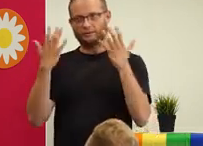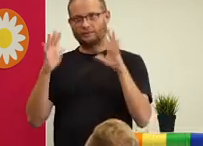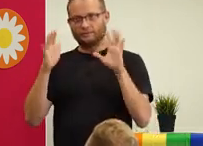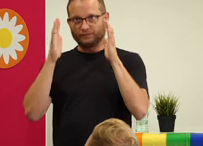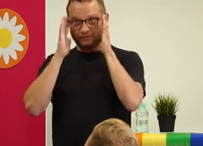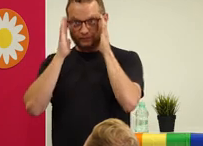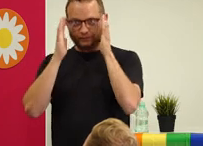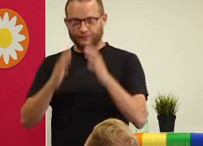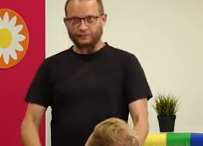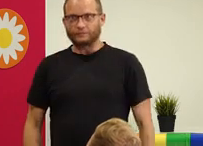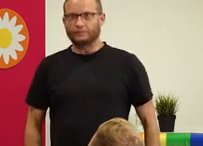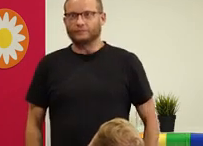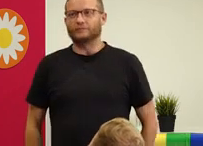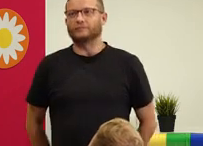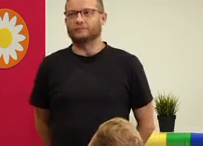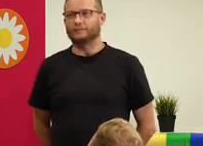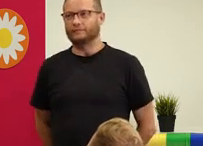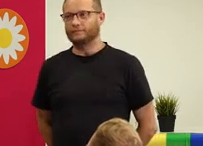no, claro.